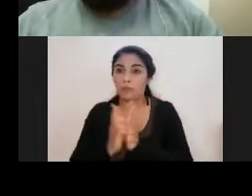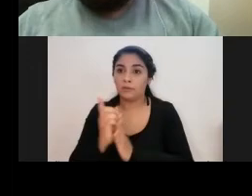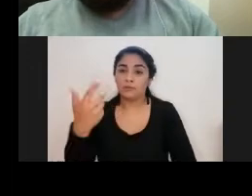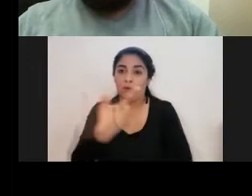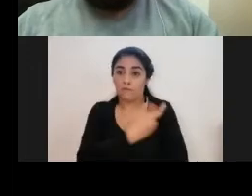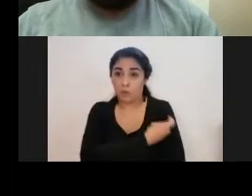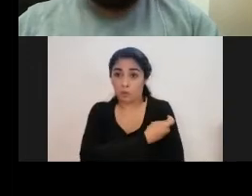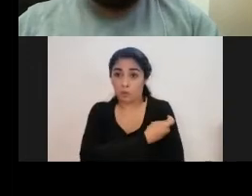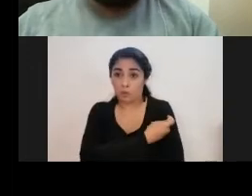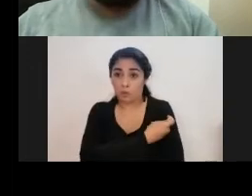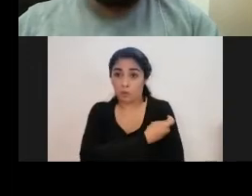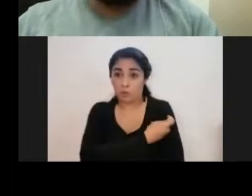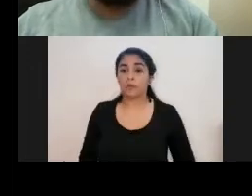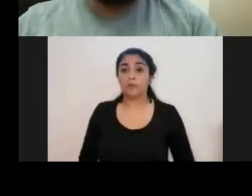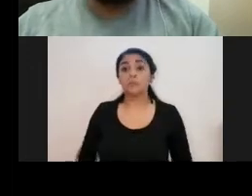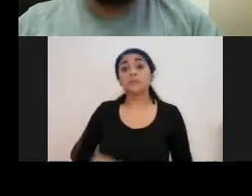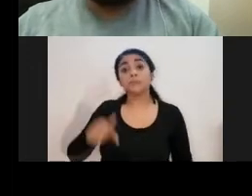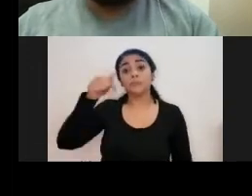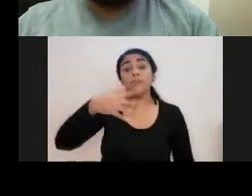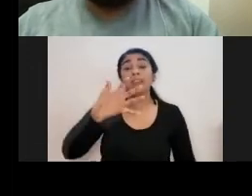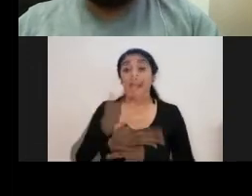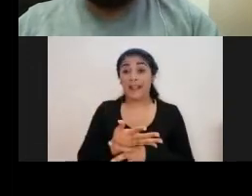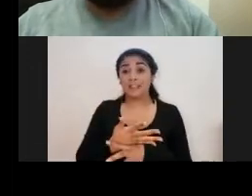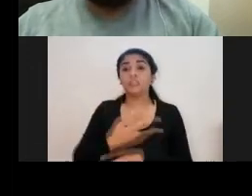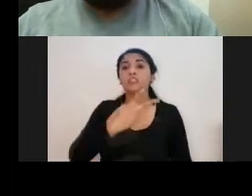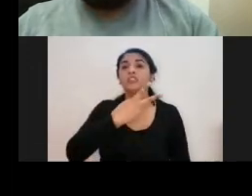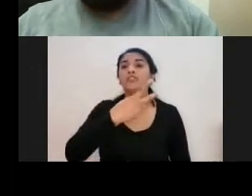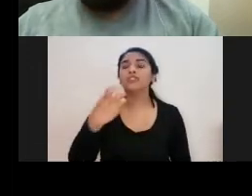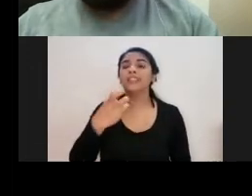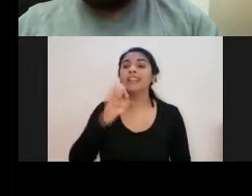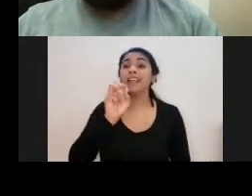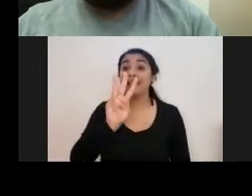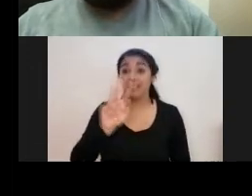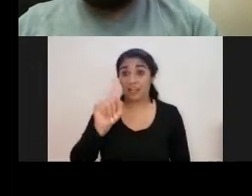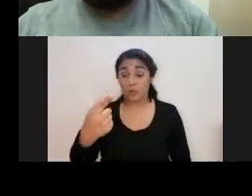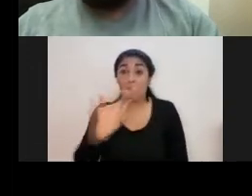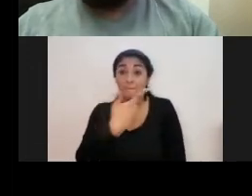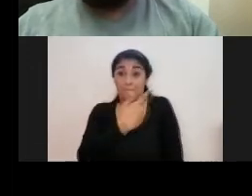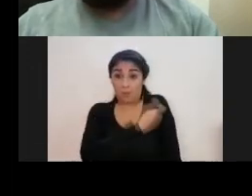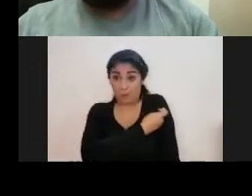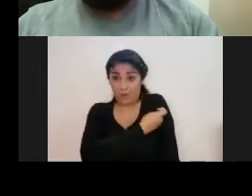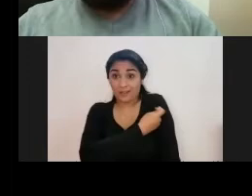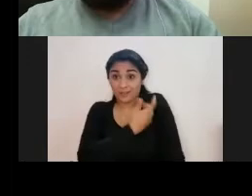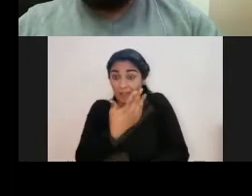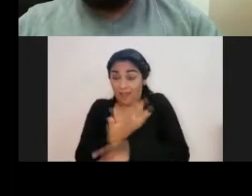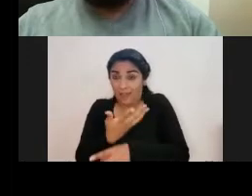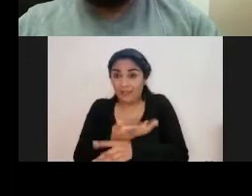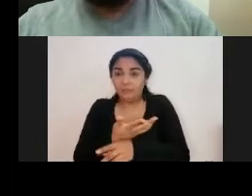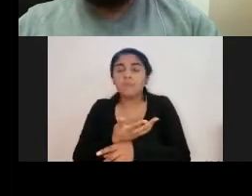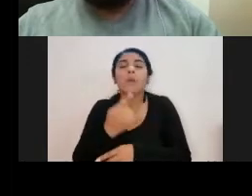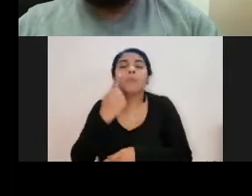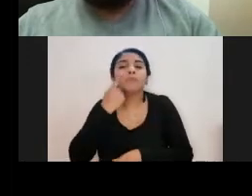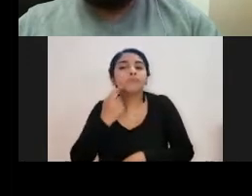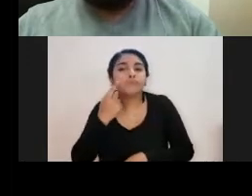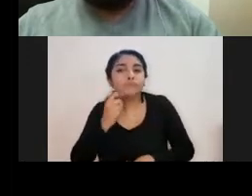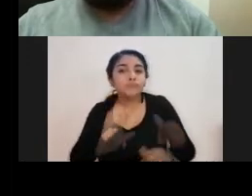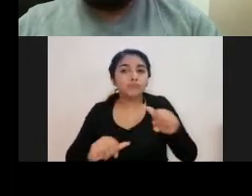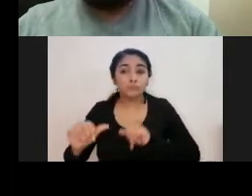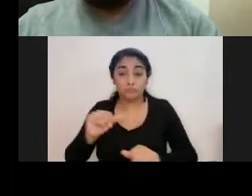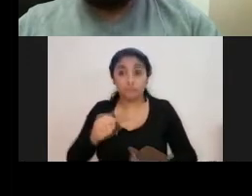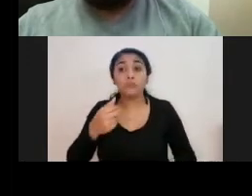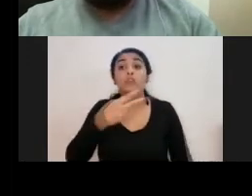Sin ir más lejos, hoy día tenemos 231 vacunas en etapa experimental,